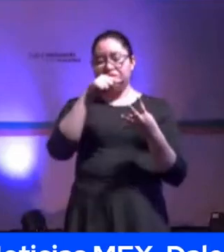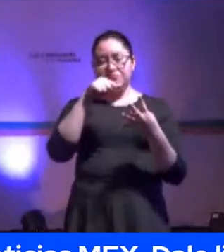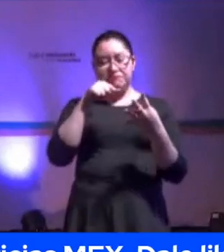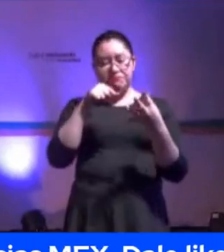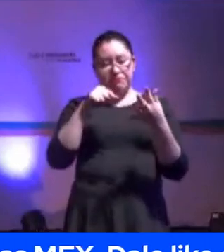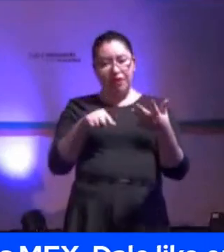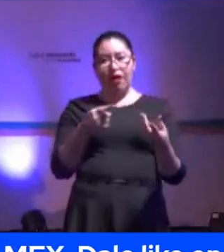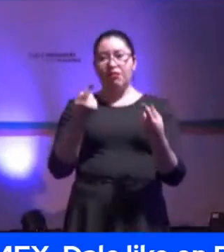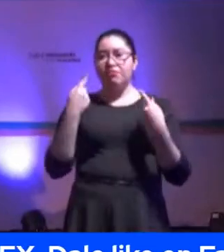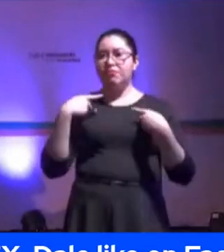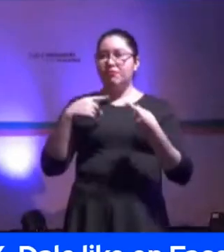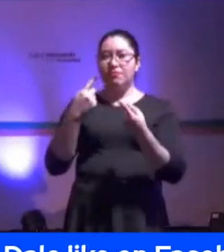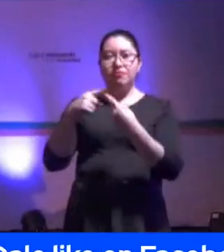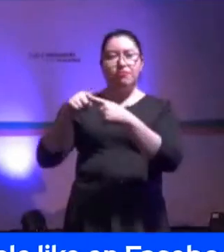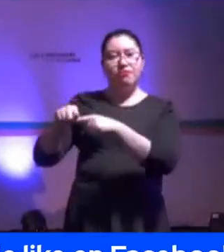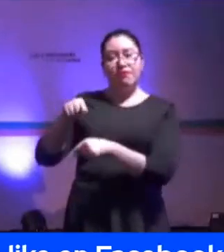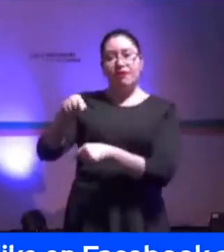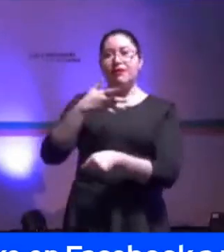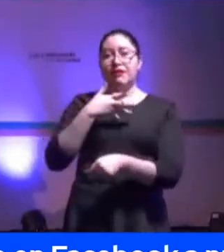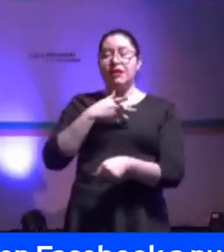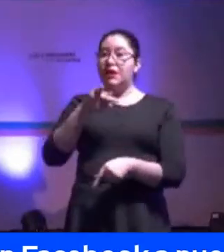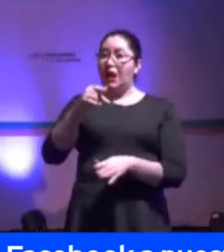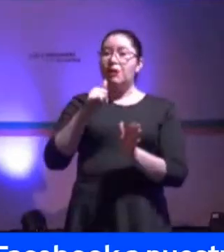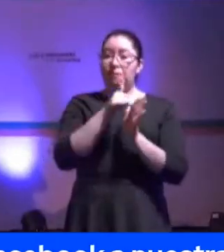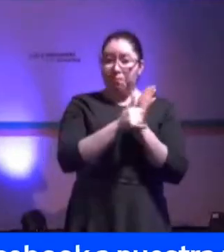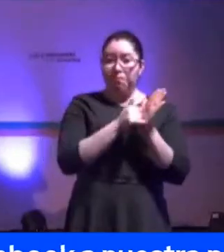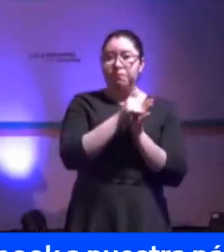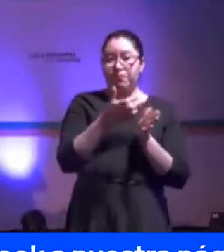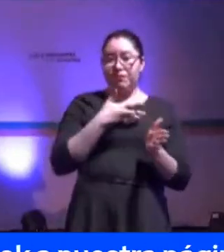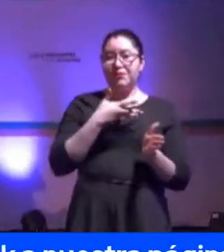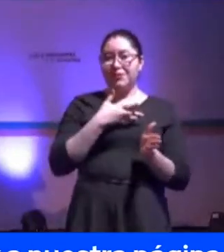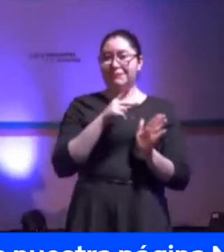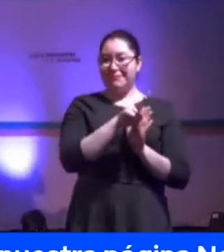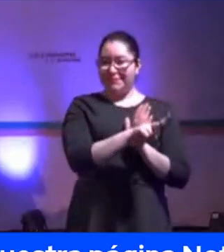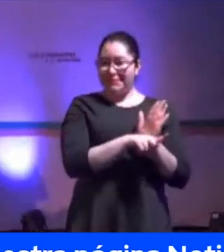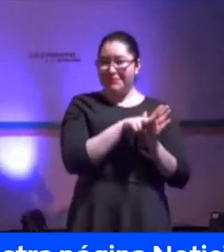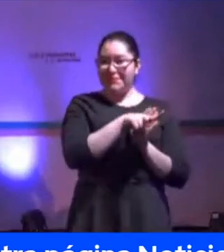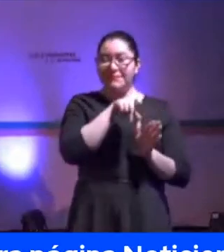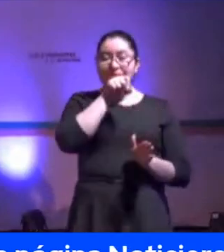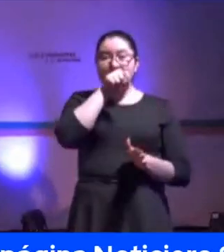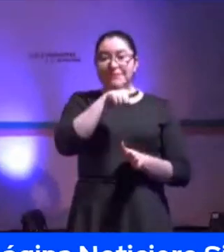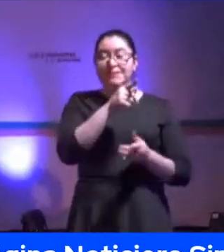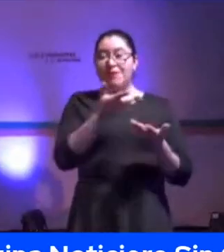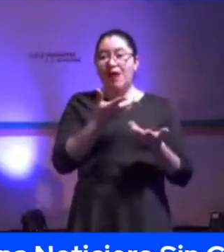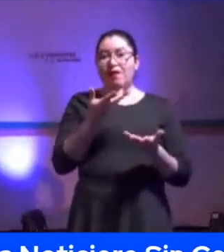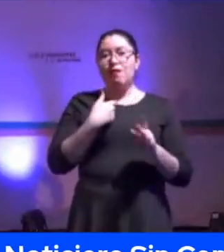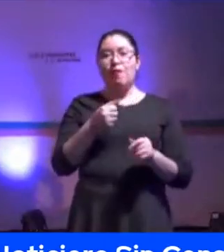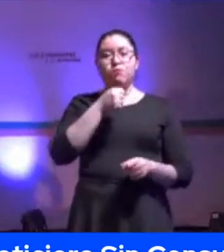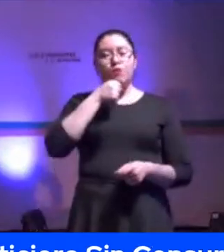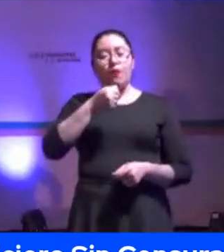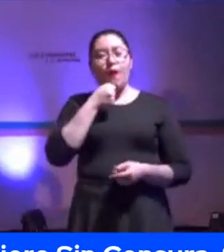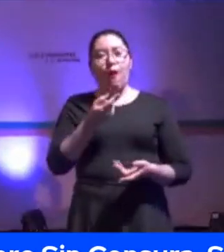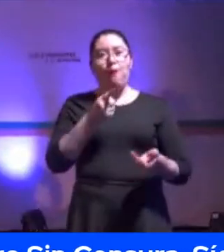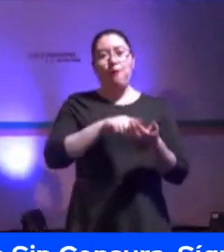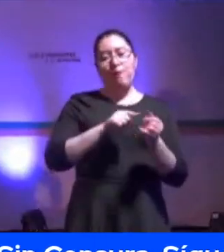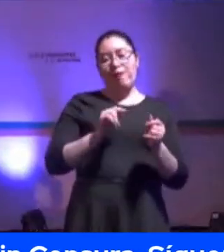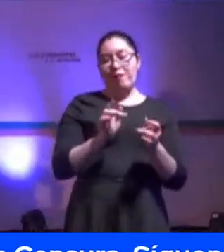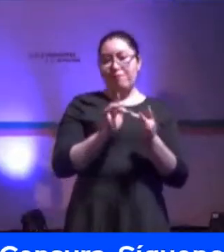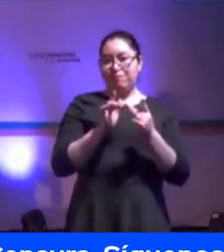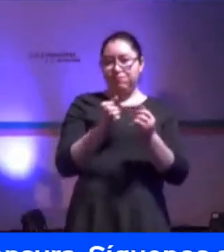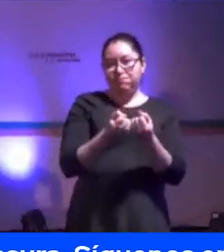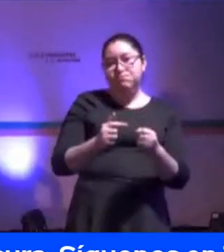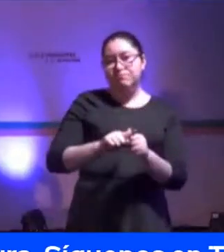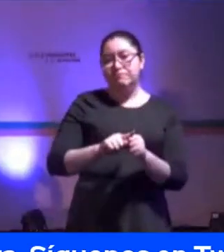varios aquí, veo a varios que están haciendo sus canales. Ellos también están haciendo periodismo desde las redes sociales. La